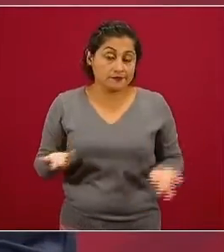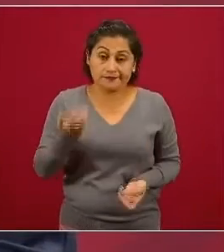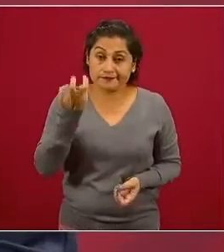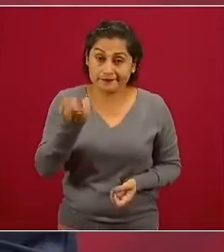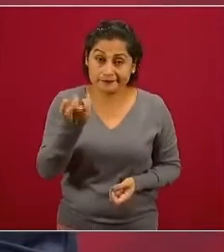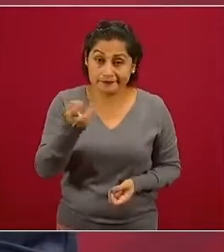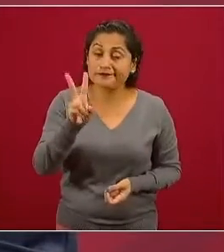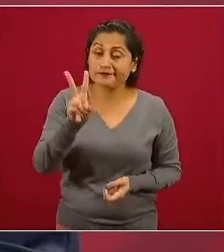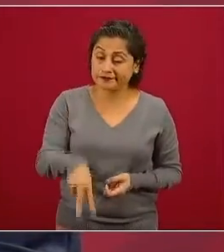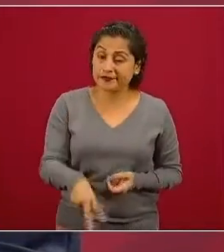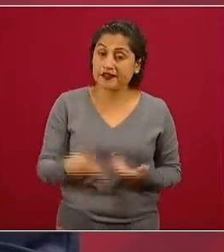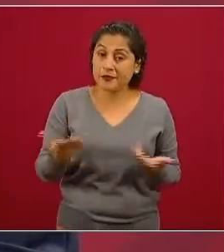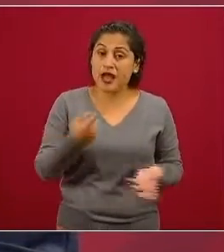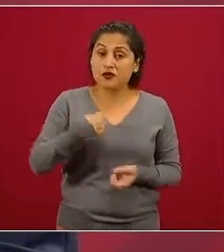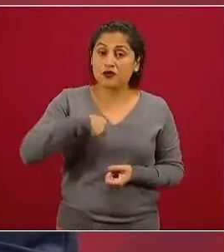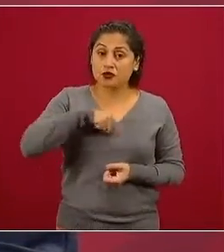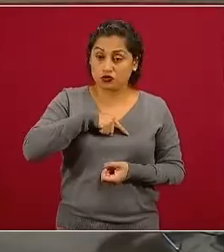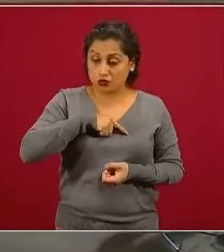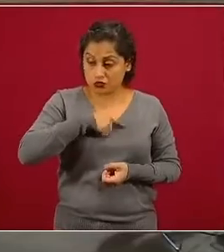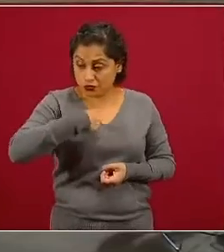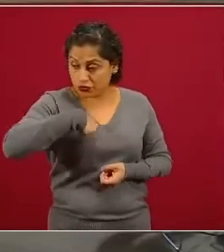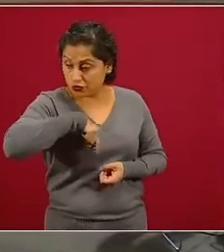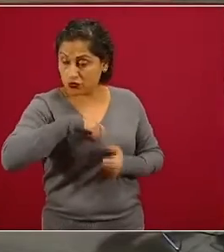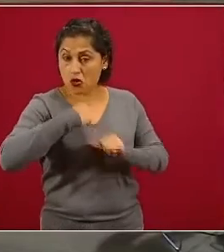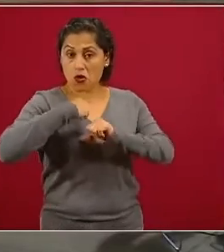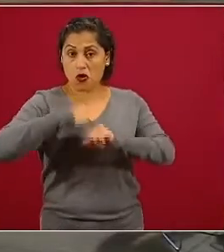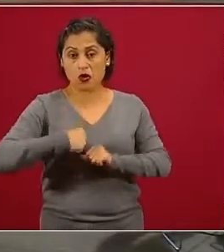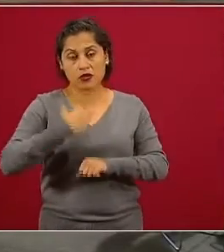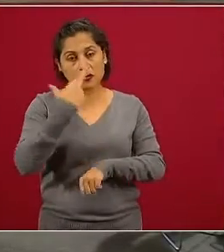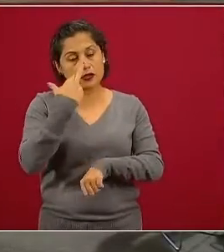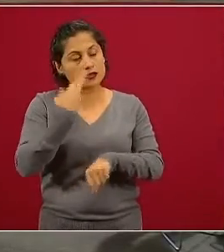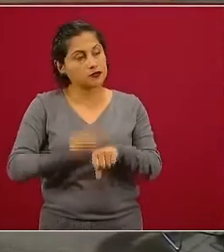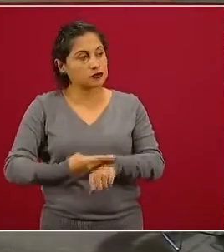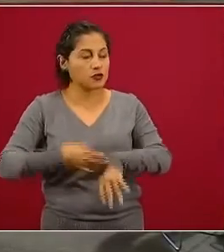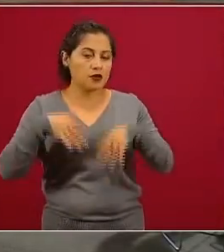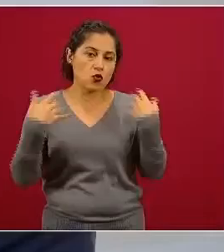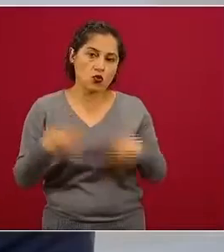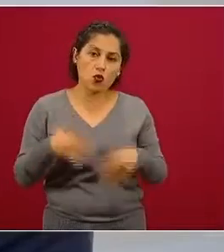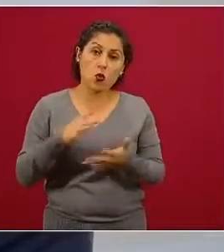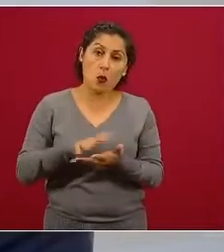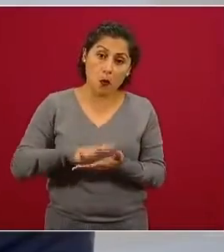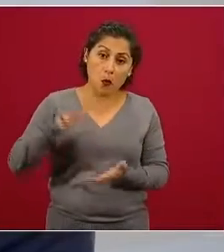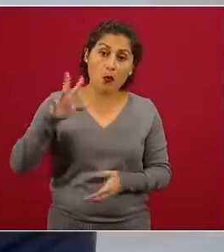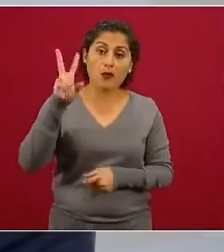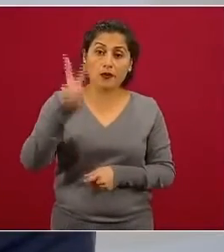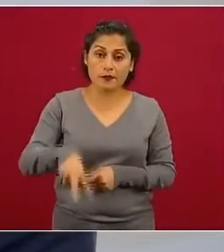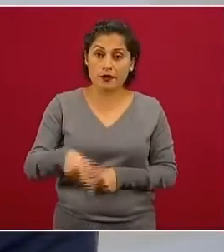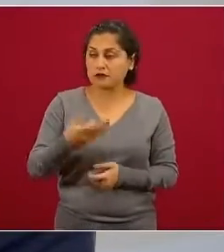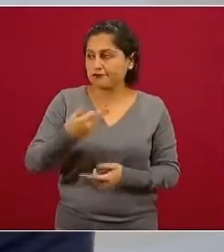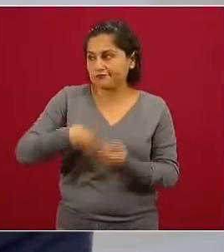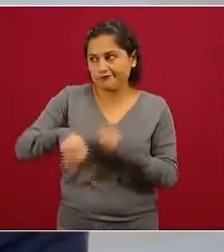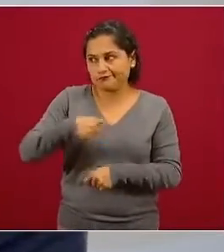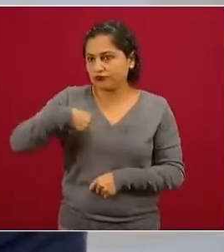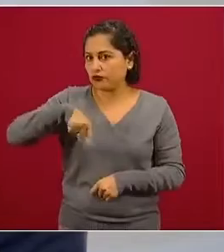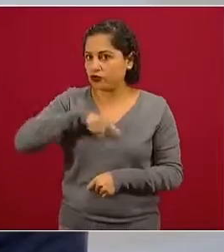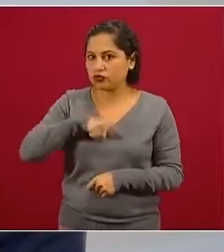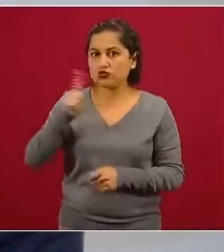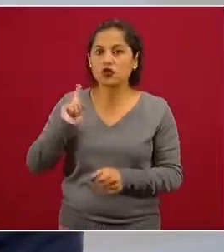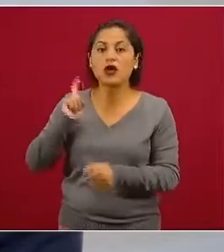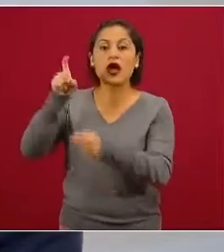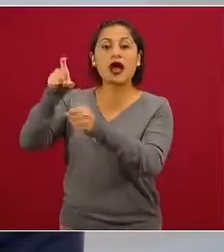jefes de gobierno, digamos, complicados, muchas veces autoritarios, que utilizan métodos populistas para, digamos,